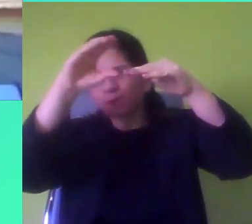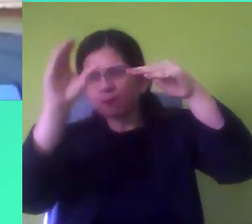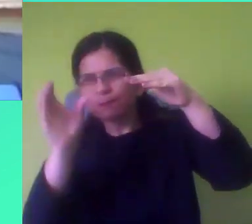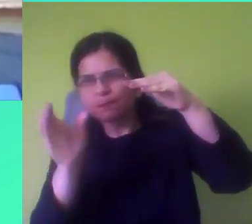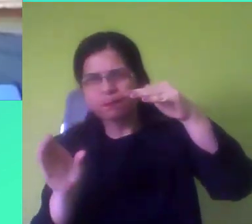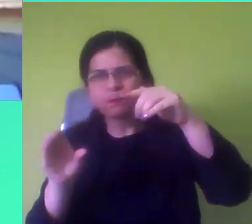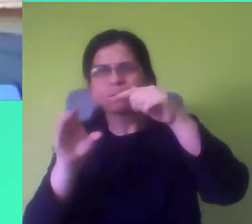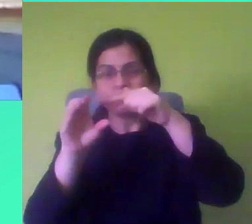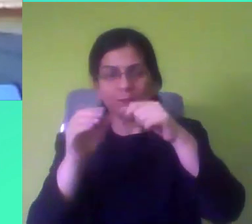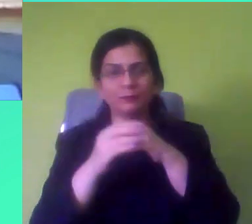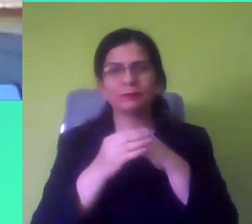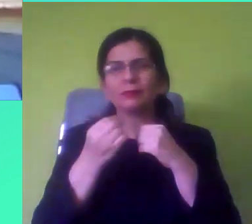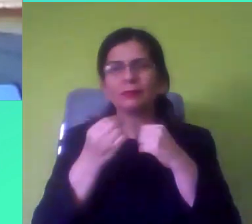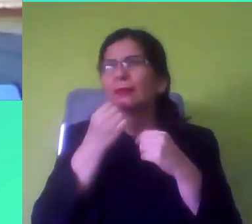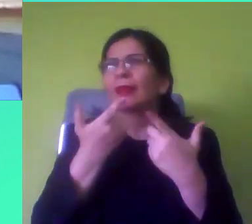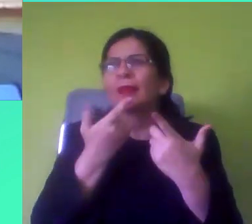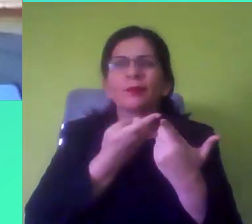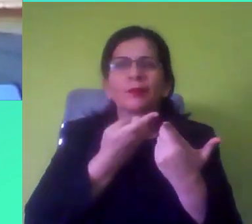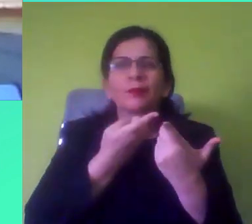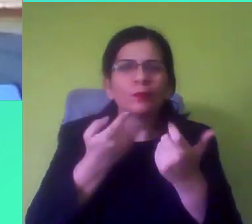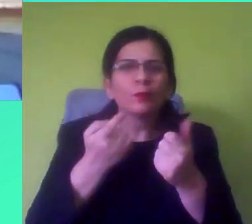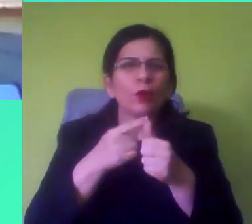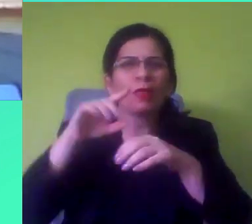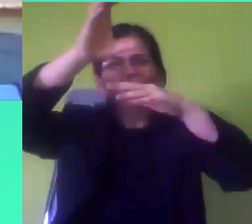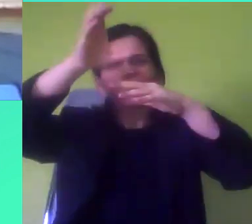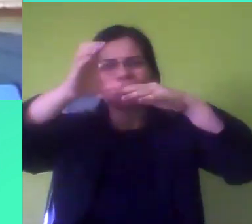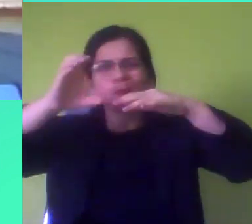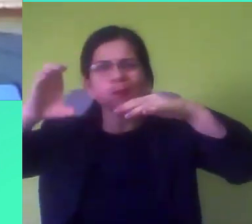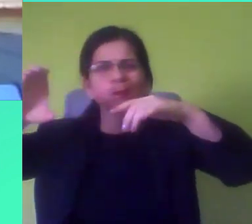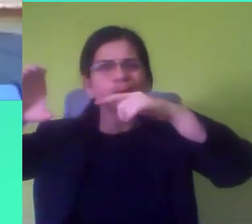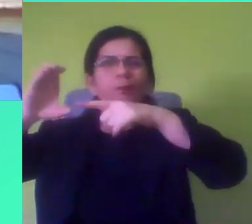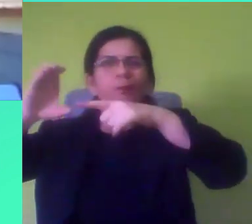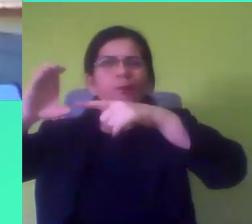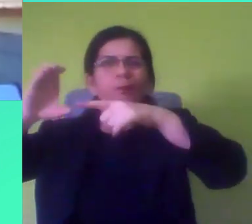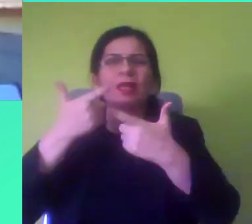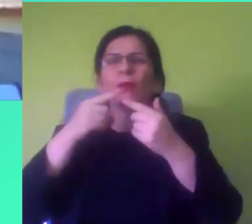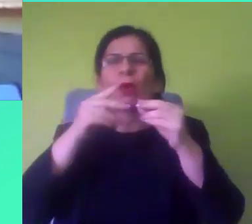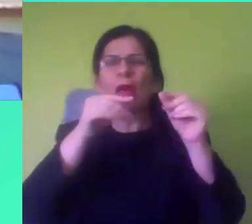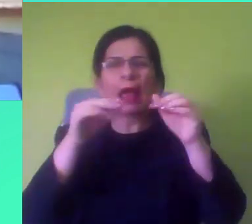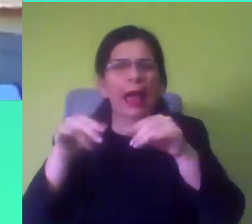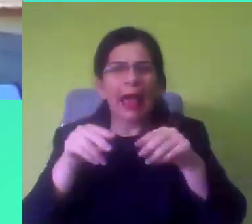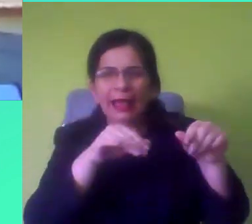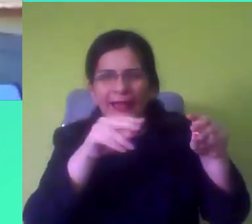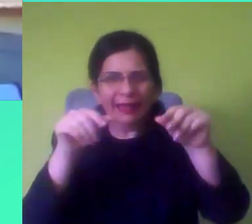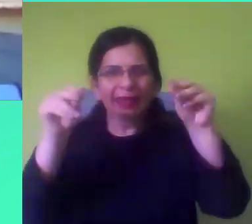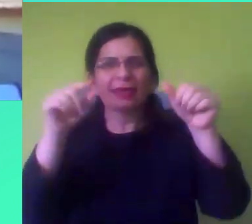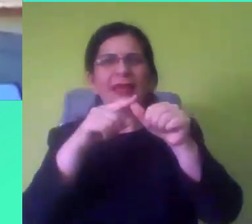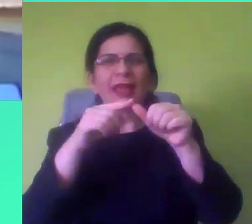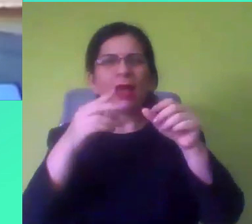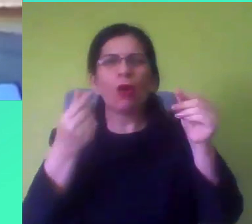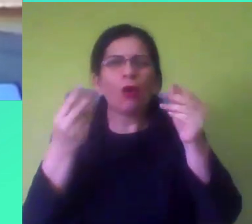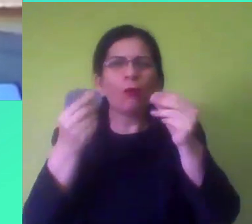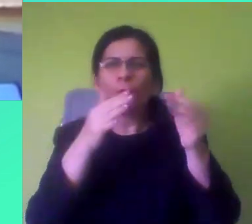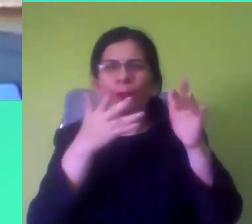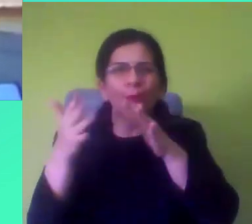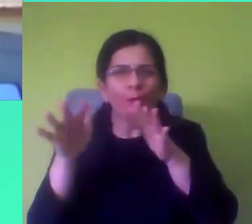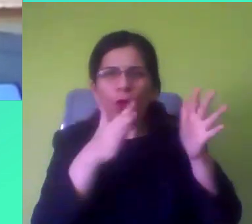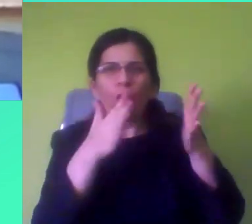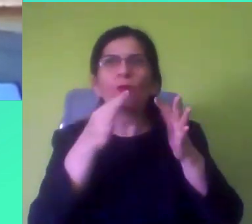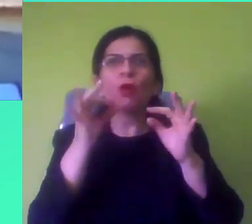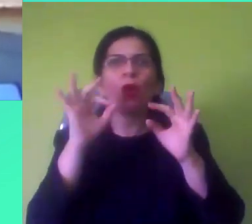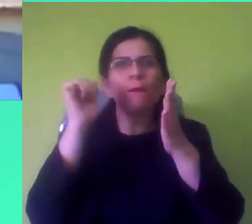podríamos decir, todo el sedimento, desde arena o polvo hasta grandes rocas, tamaño,